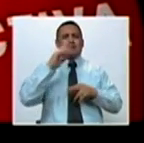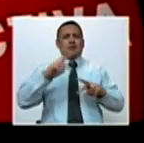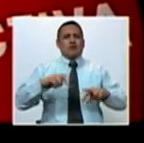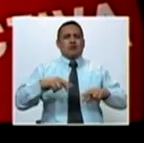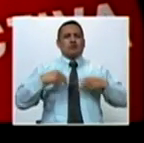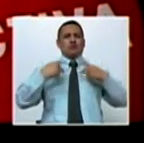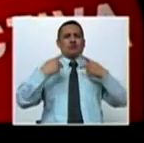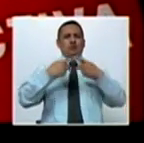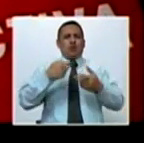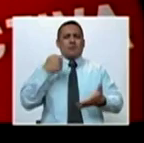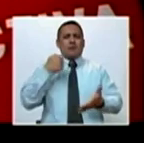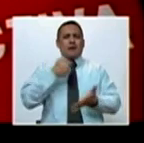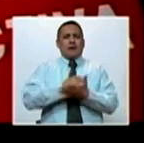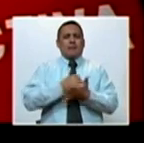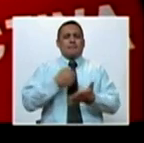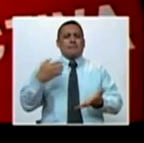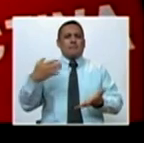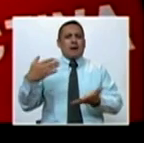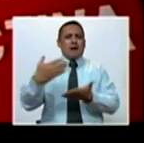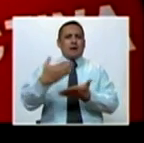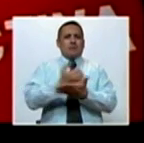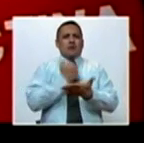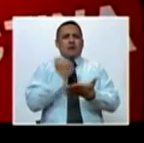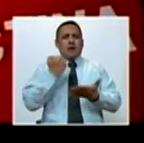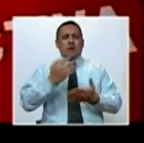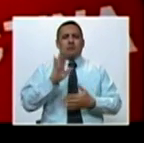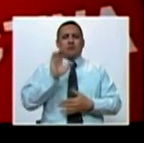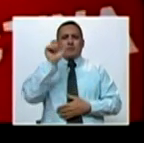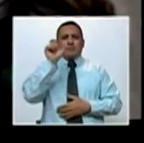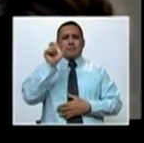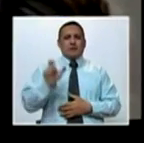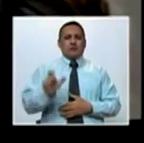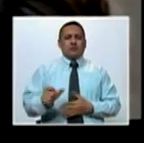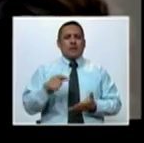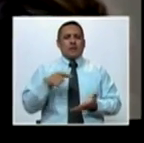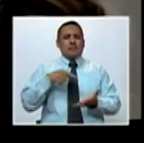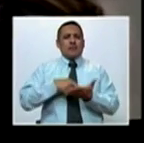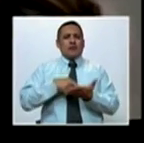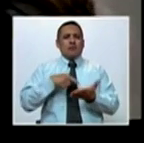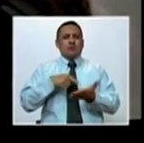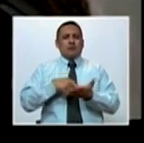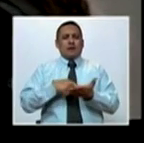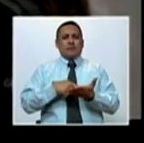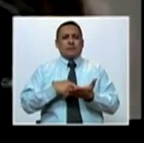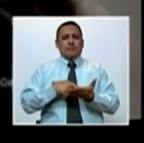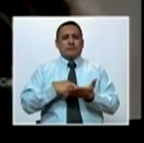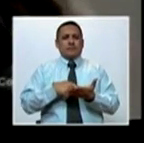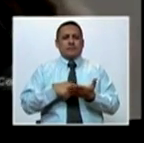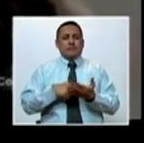extrema de cobranza coactiva al deudor.